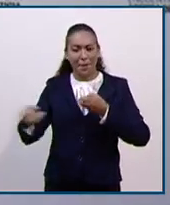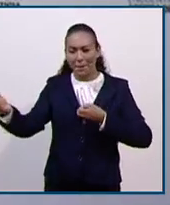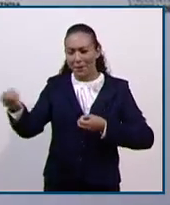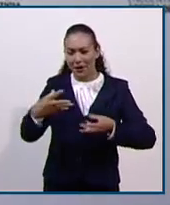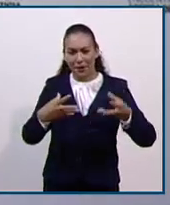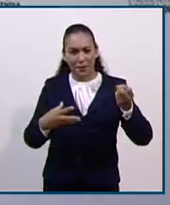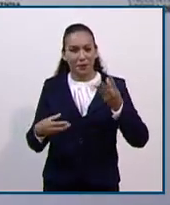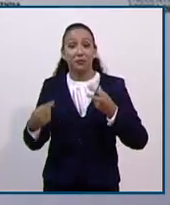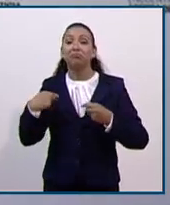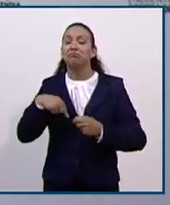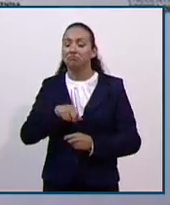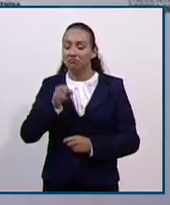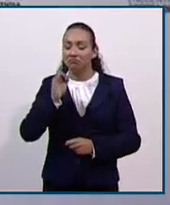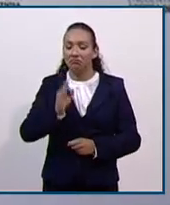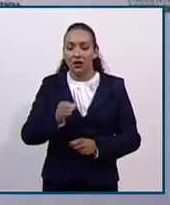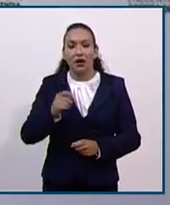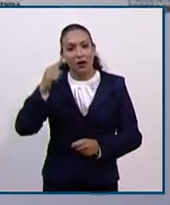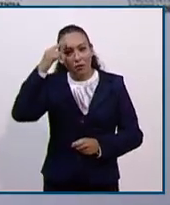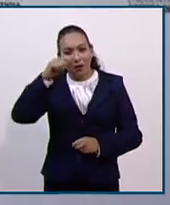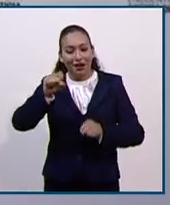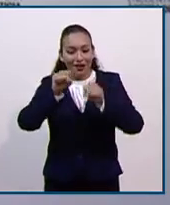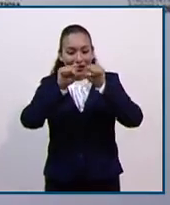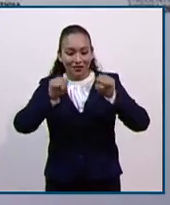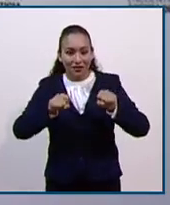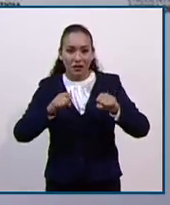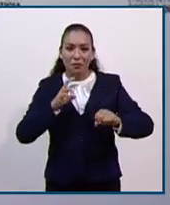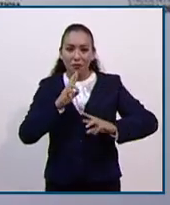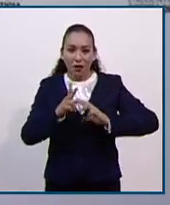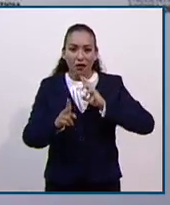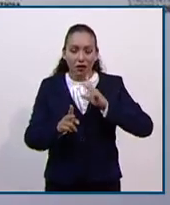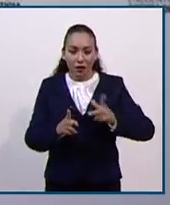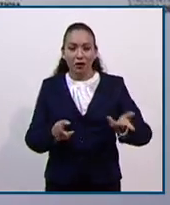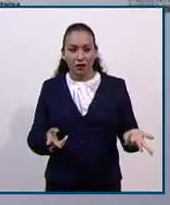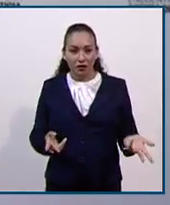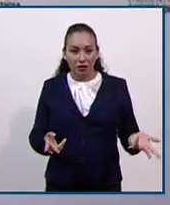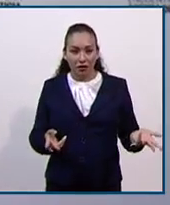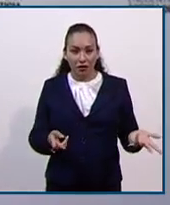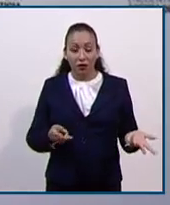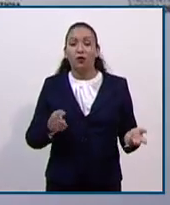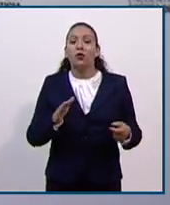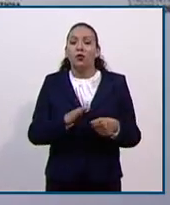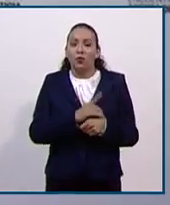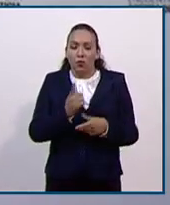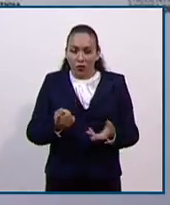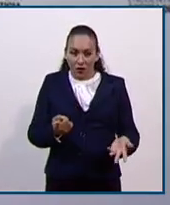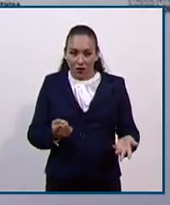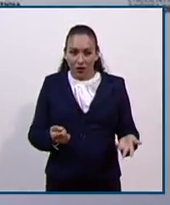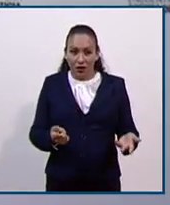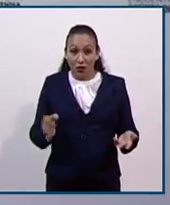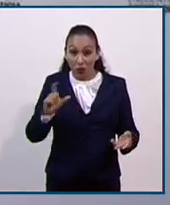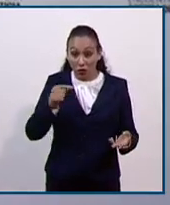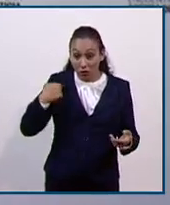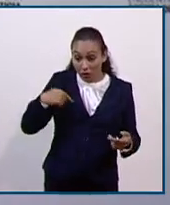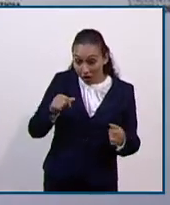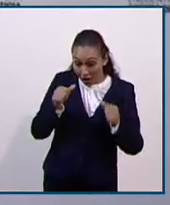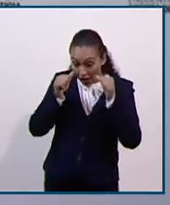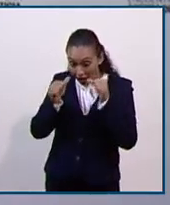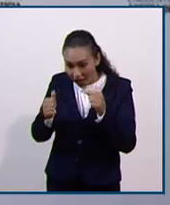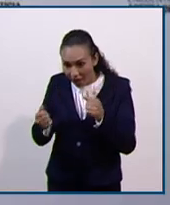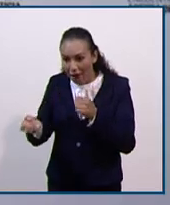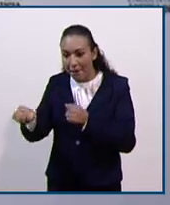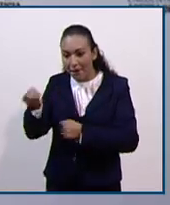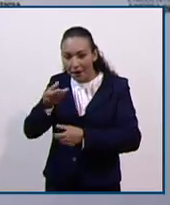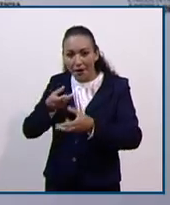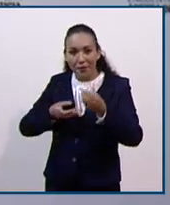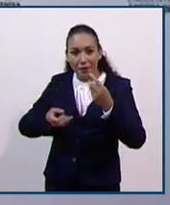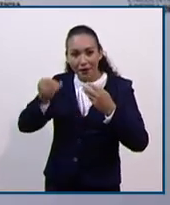escuchar todas las críticas que se le hagan al sistema de justicia, pues es a partir de esa escucha atenta y respetuosa